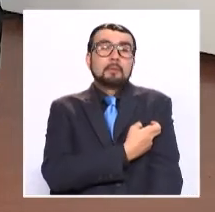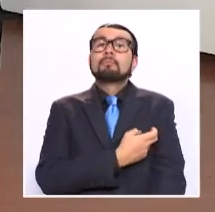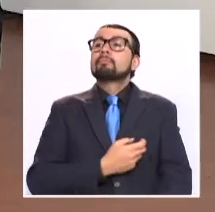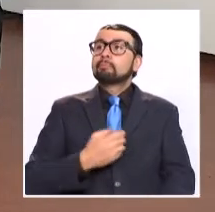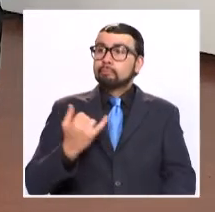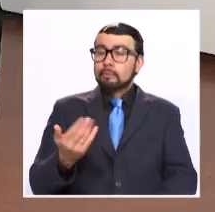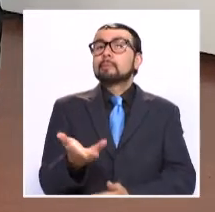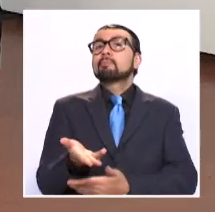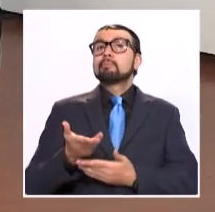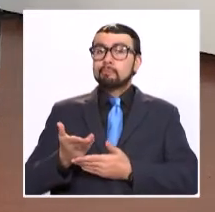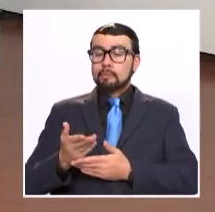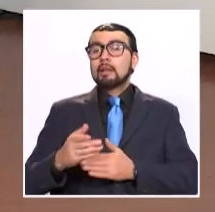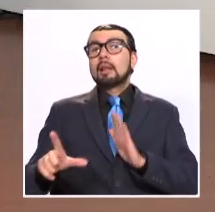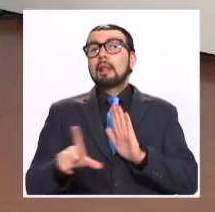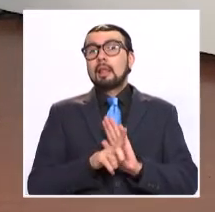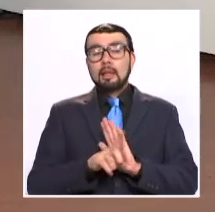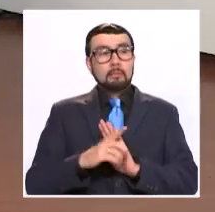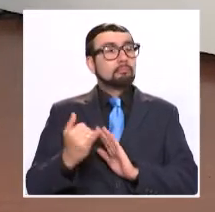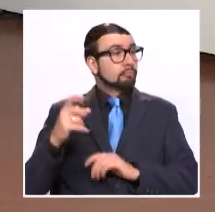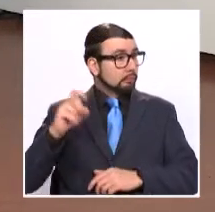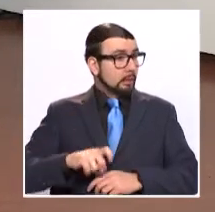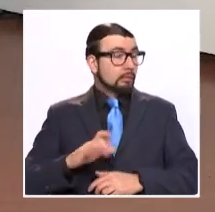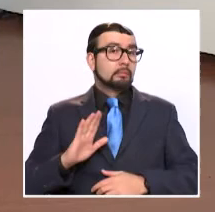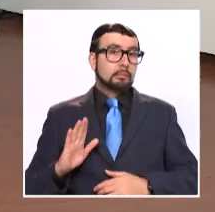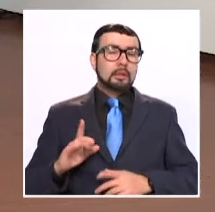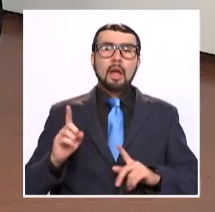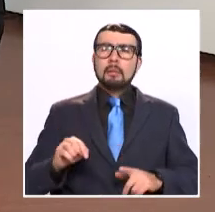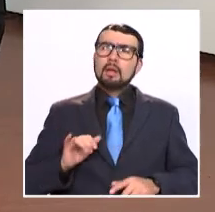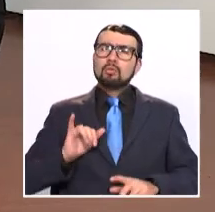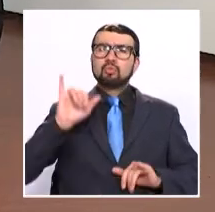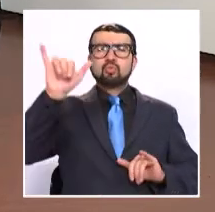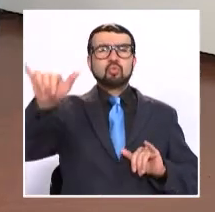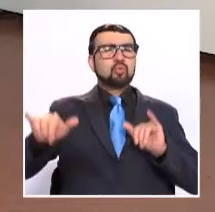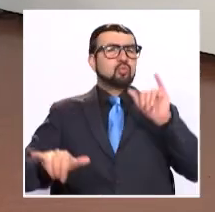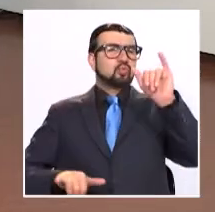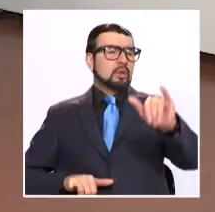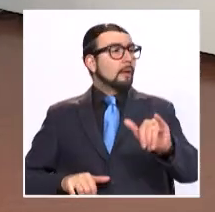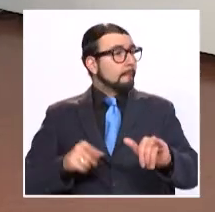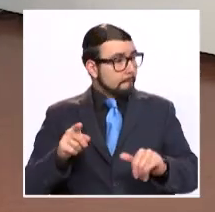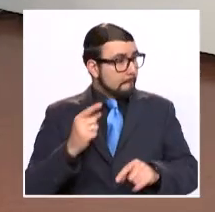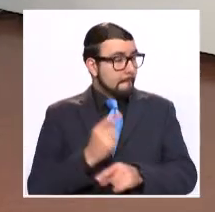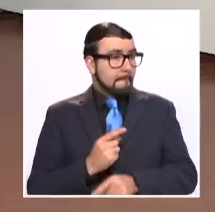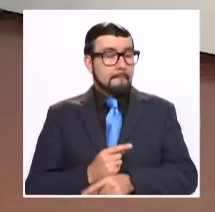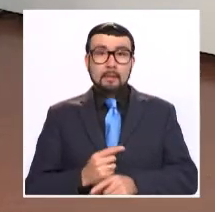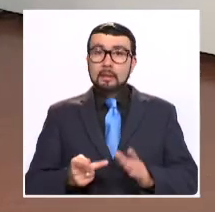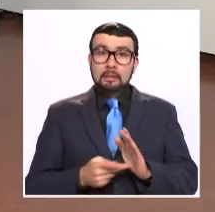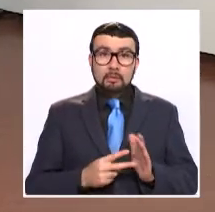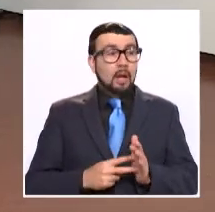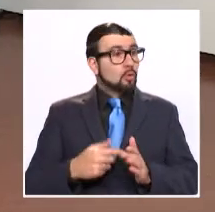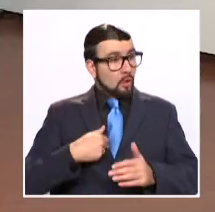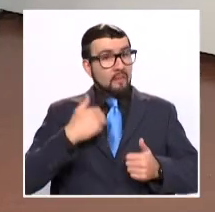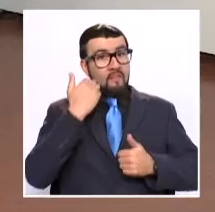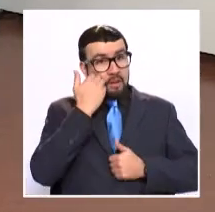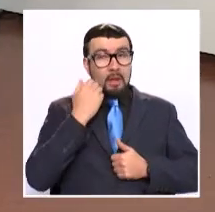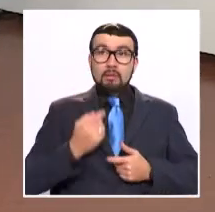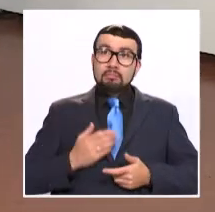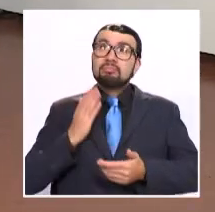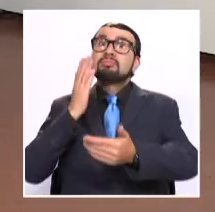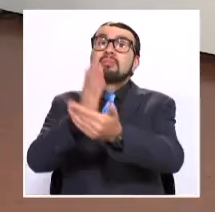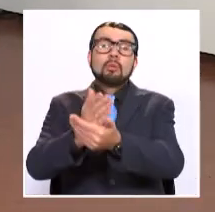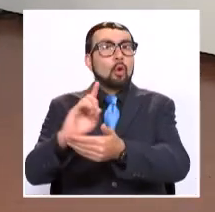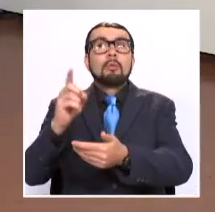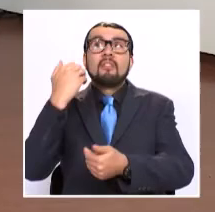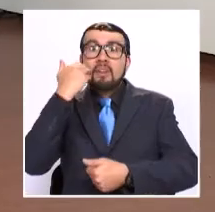exigencia. Es exigencia. Así es. Excelente, es exigencia. Además. Y sí. Para los viajeros, como tú dices. Sí. Además, porque no es porque uno vaya ya a la enfermedad, es porque se la puedan pegar en otro